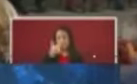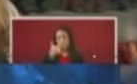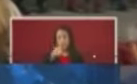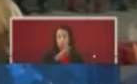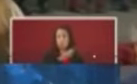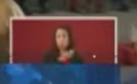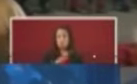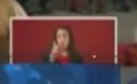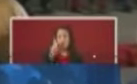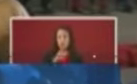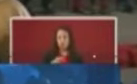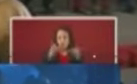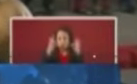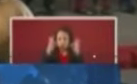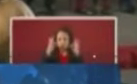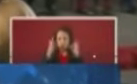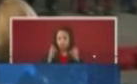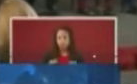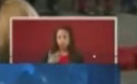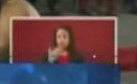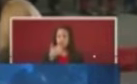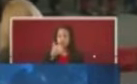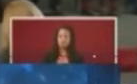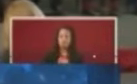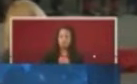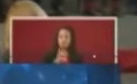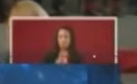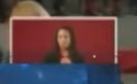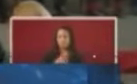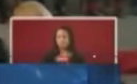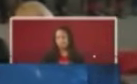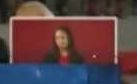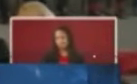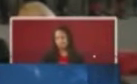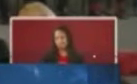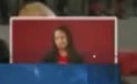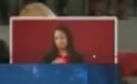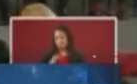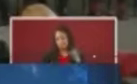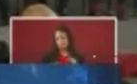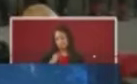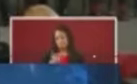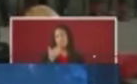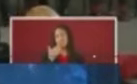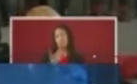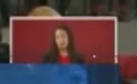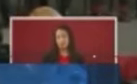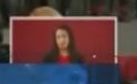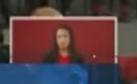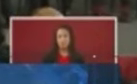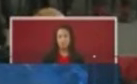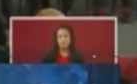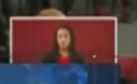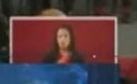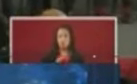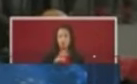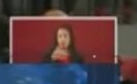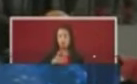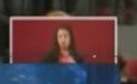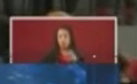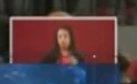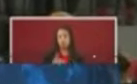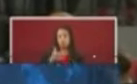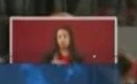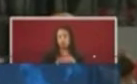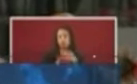de austeridad y de uso adecuado de los recursos públicos, una defensoría pública, es decir, los abogados